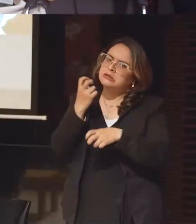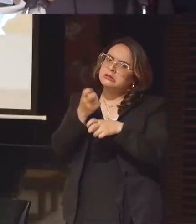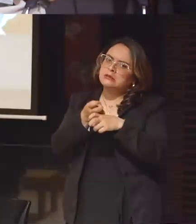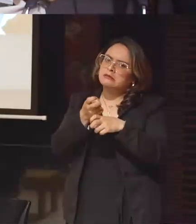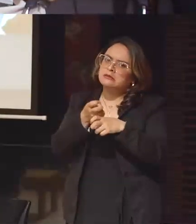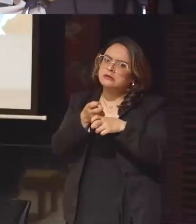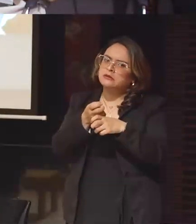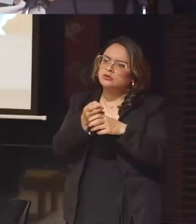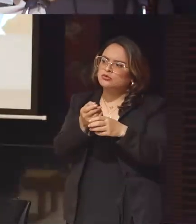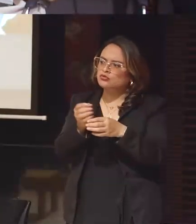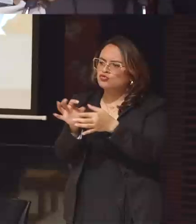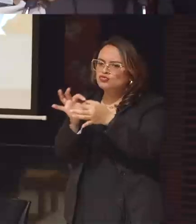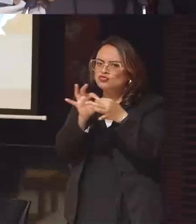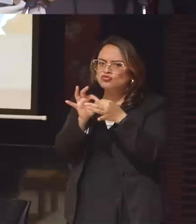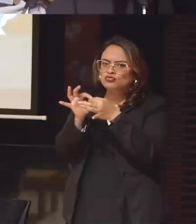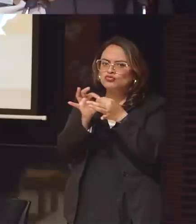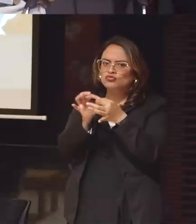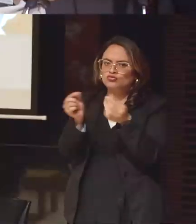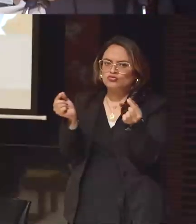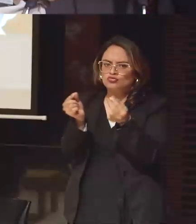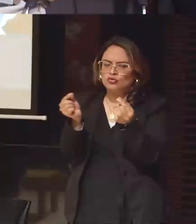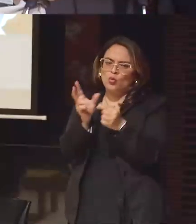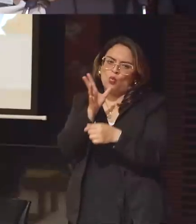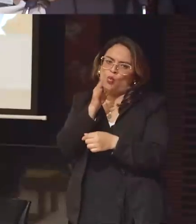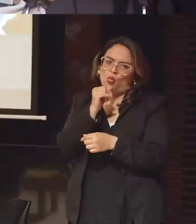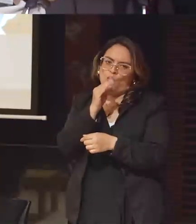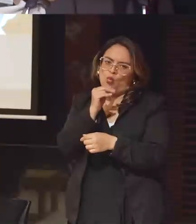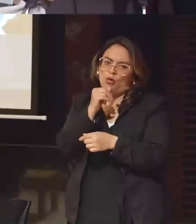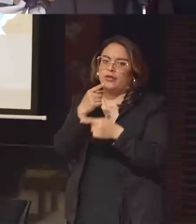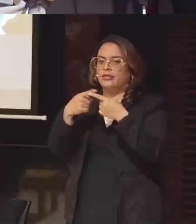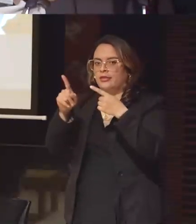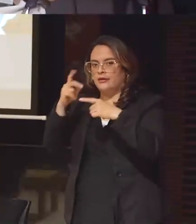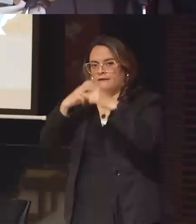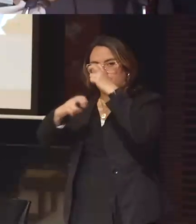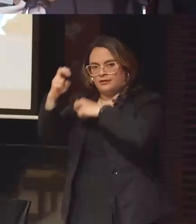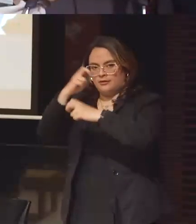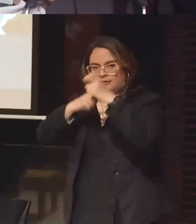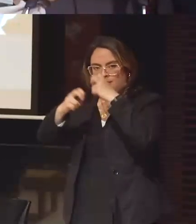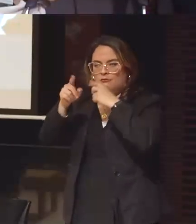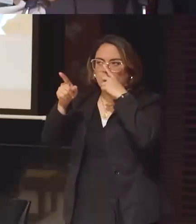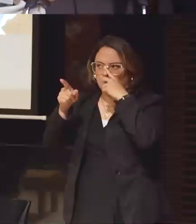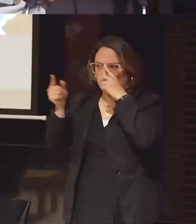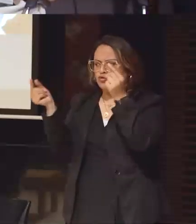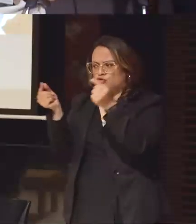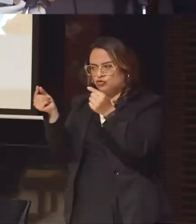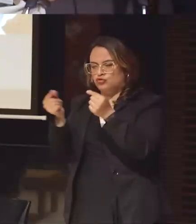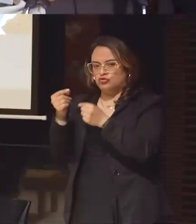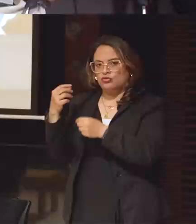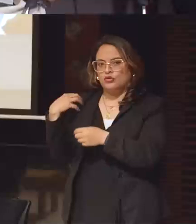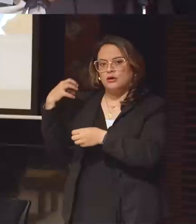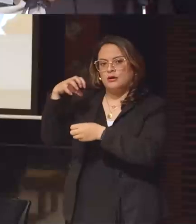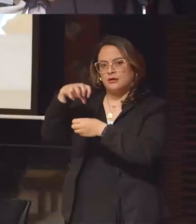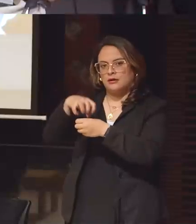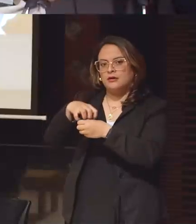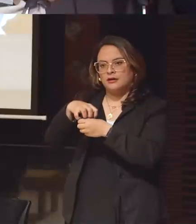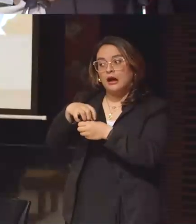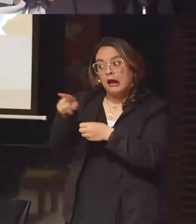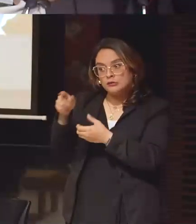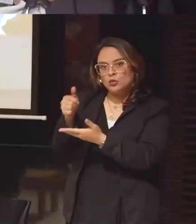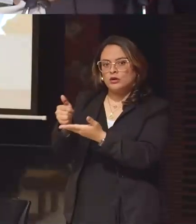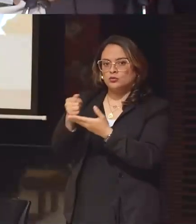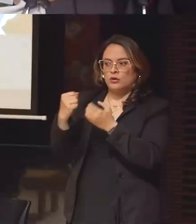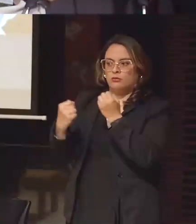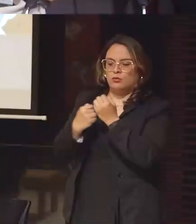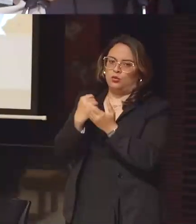los barrios que existen en Ciudad Bolívar. Luego ni siquiera tienes interlocutor. Ayuda mucho ese sentido de pertenencia de